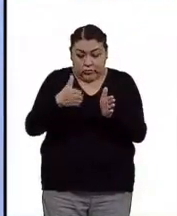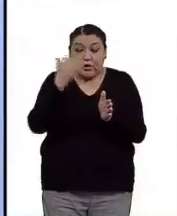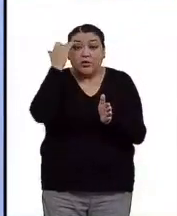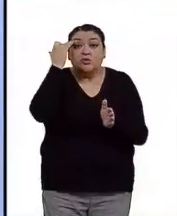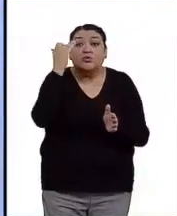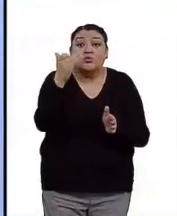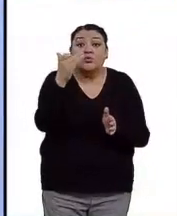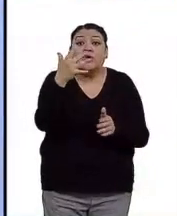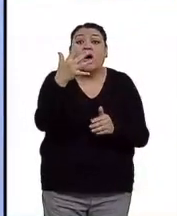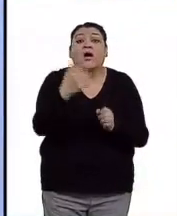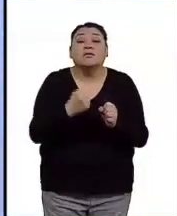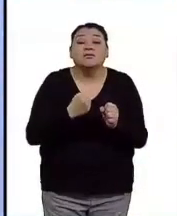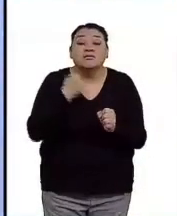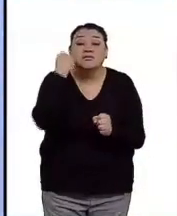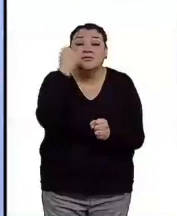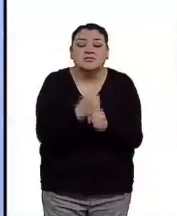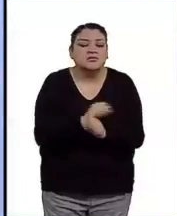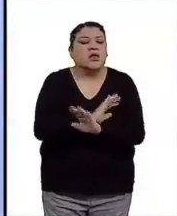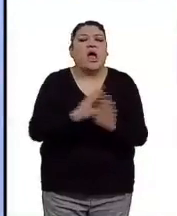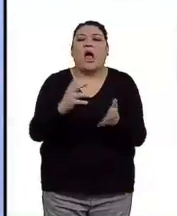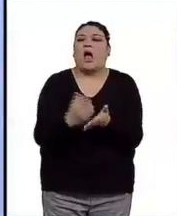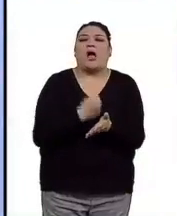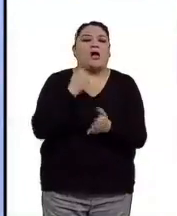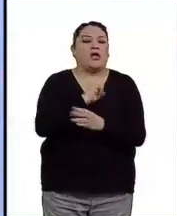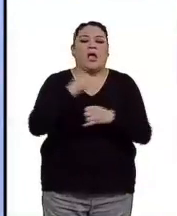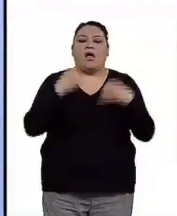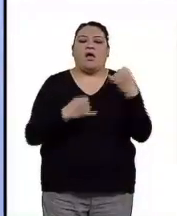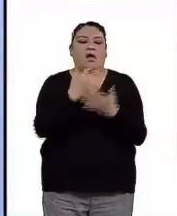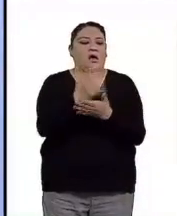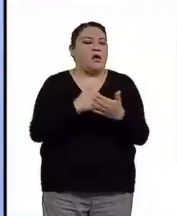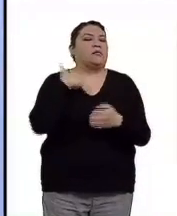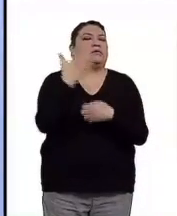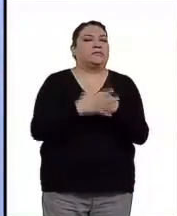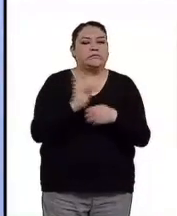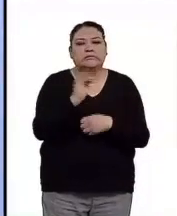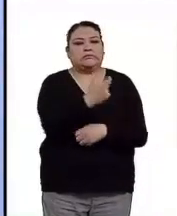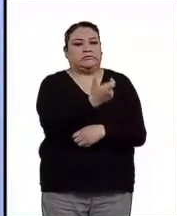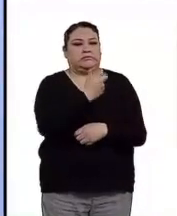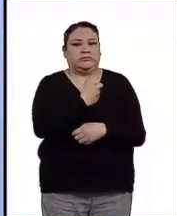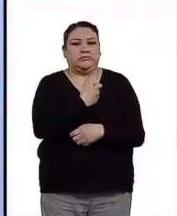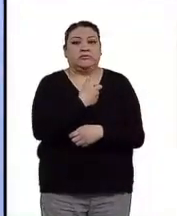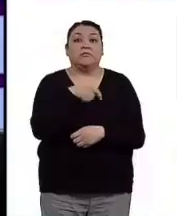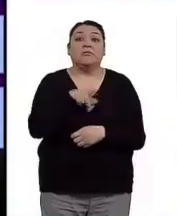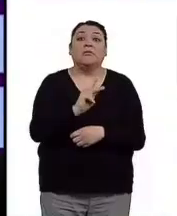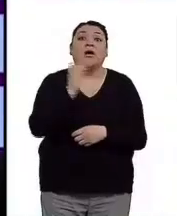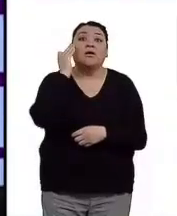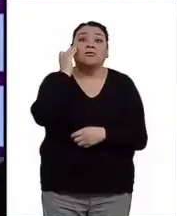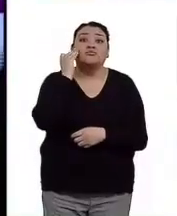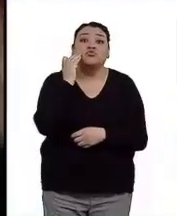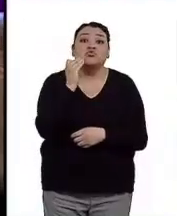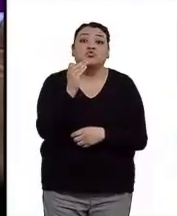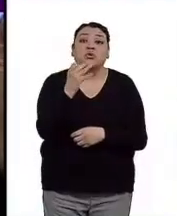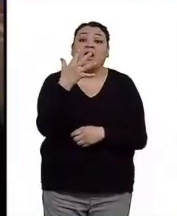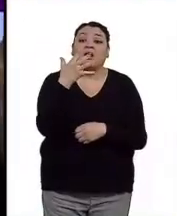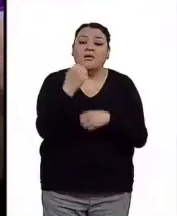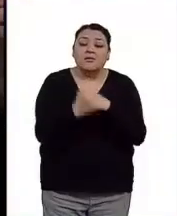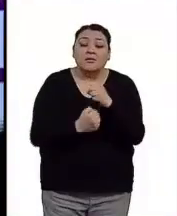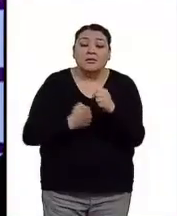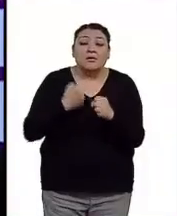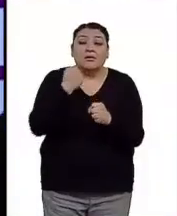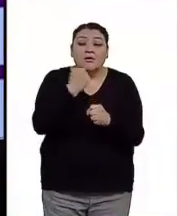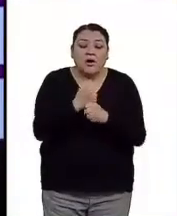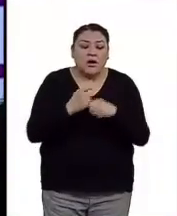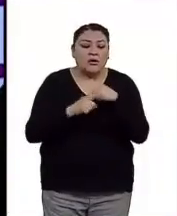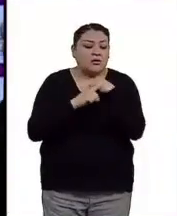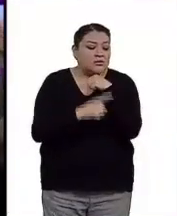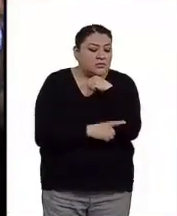años. De aquí a 5 años ganaste un juicio y a lo mejor te van a indemnizar. Ok, pero los 5 años, ¿no?, que pasaron y la situación de verte